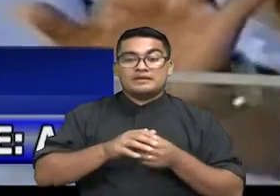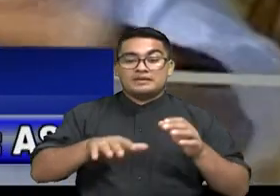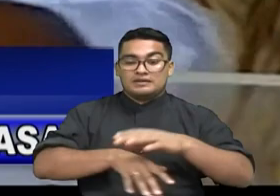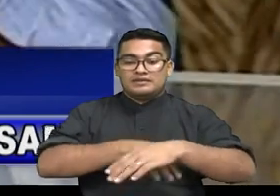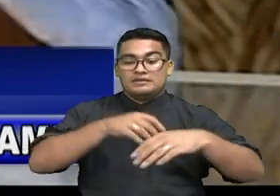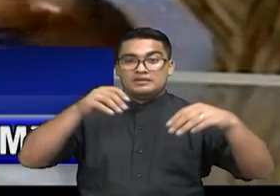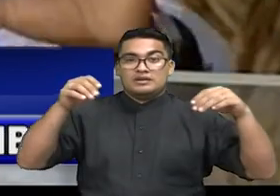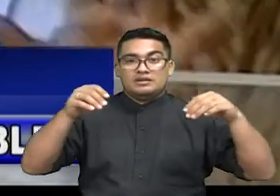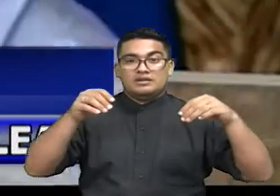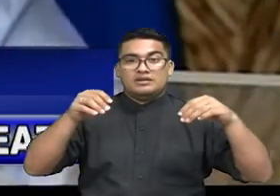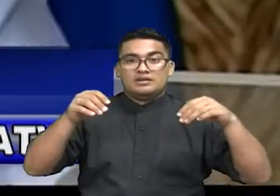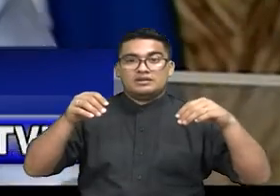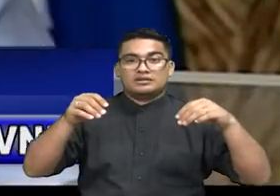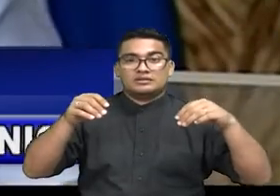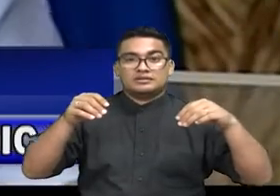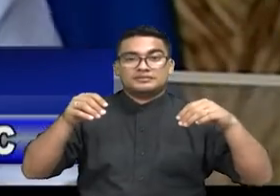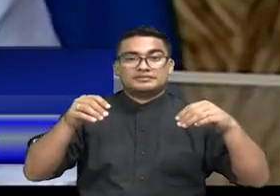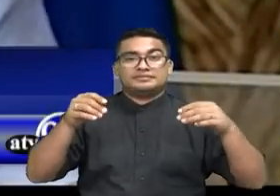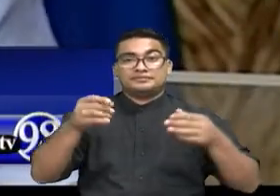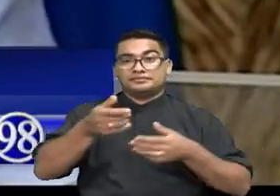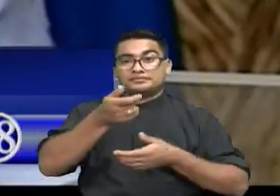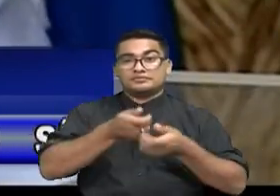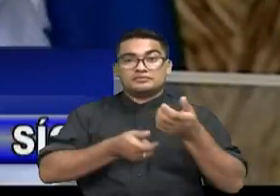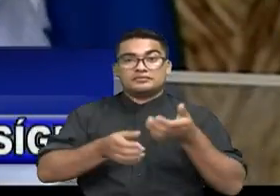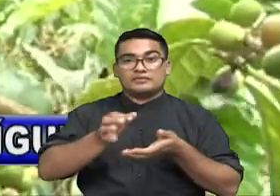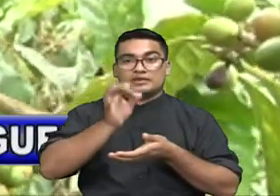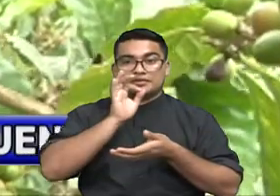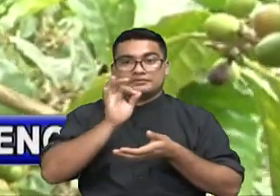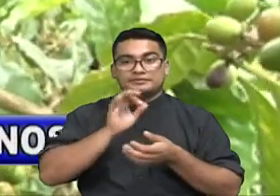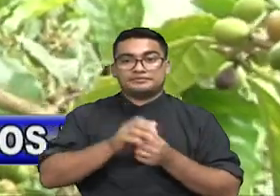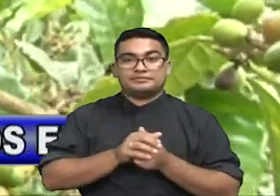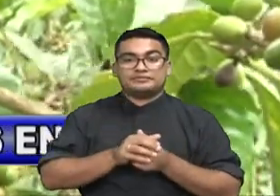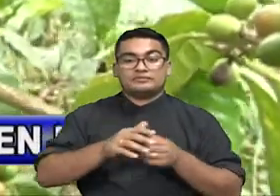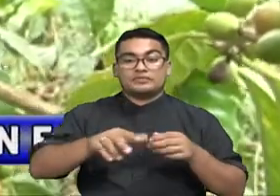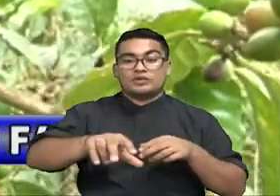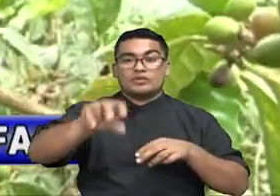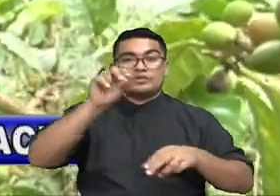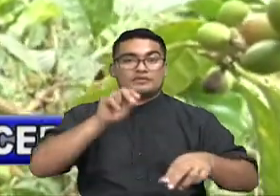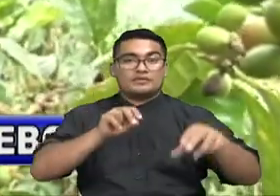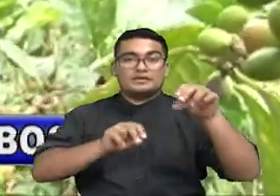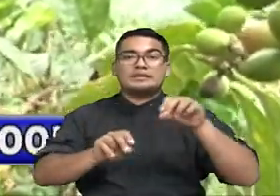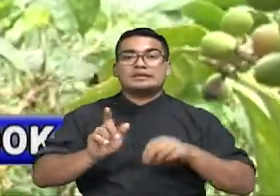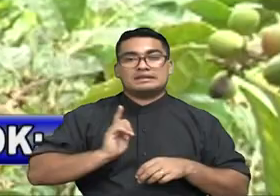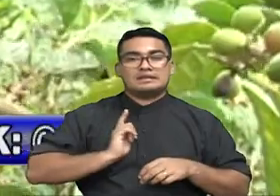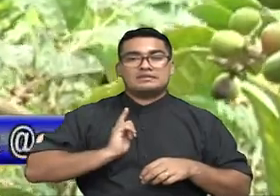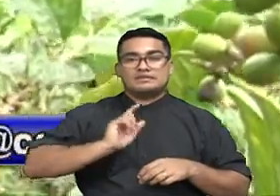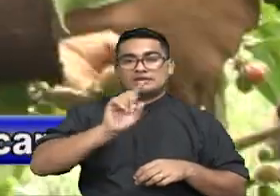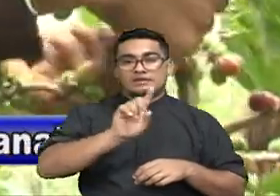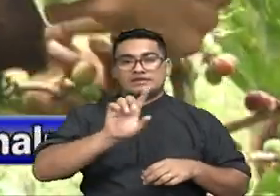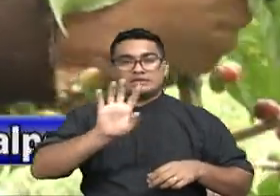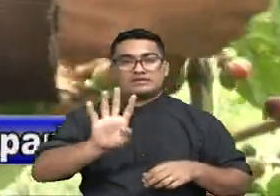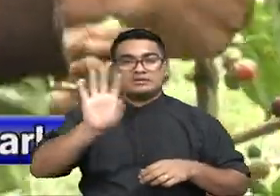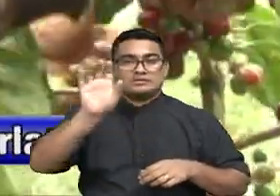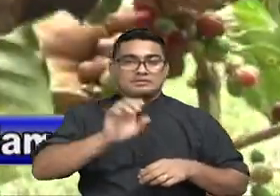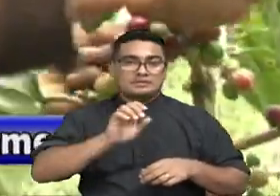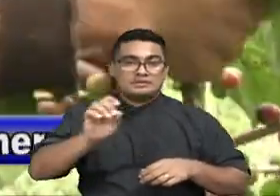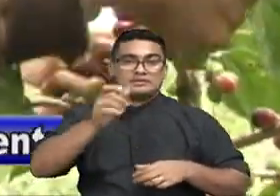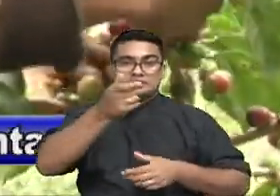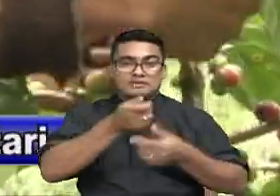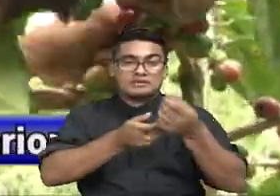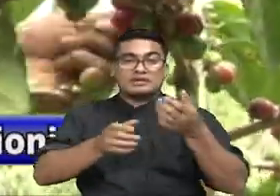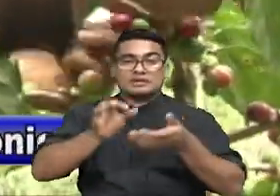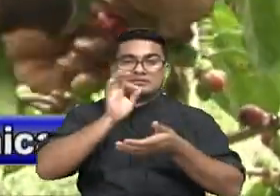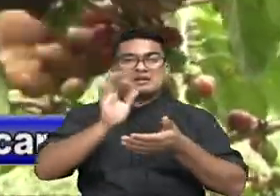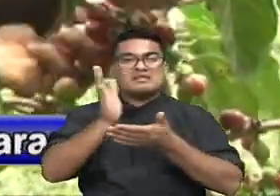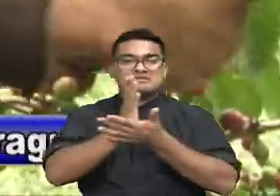Jinotega, son las zonas más fuertes productivas de café. Nueva Segovia, ya tenemos ahí un 14% y unas más en el resto